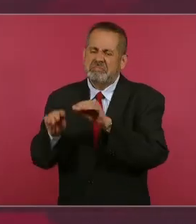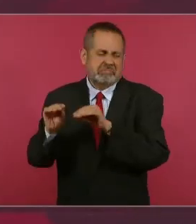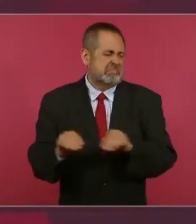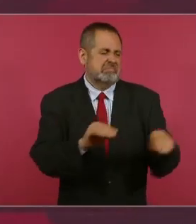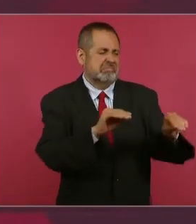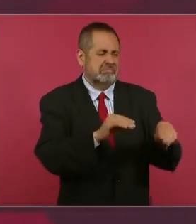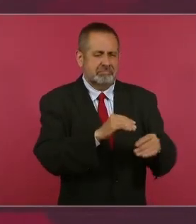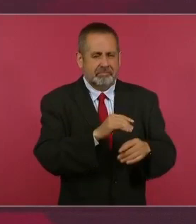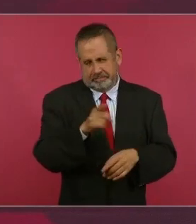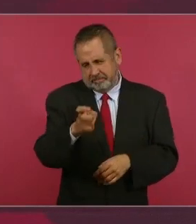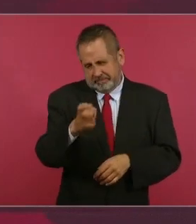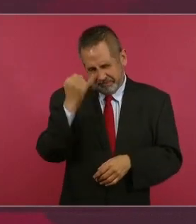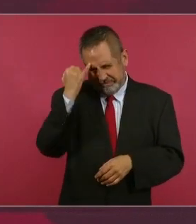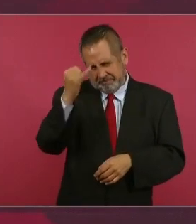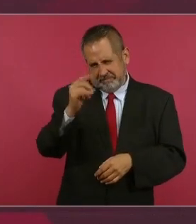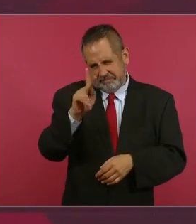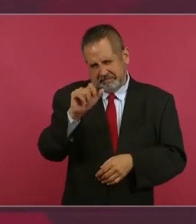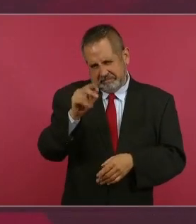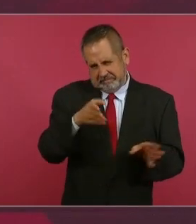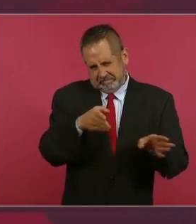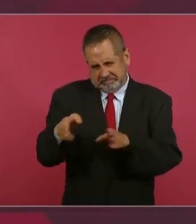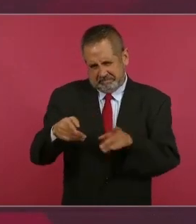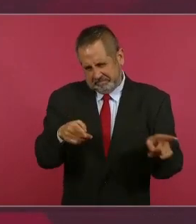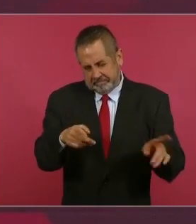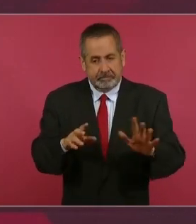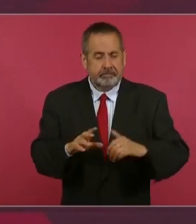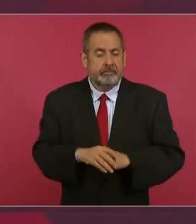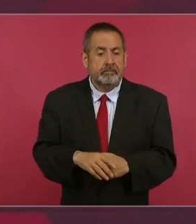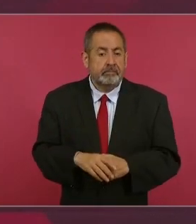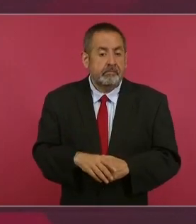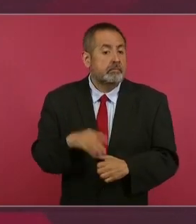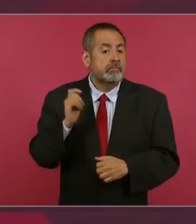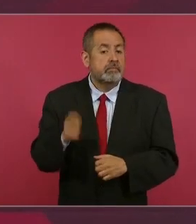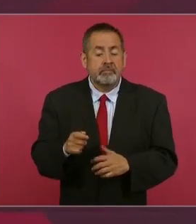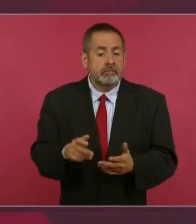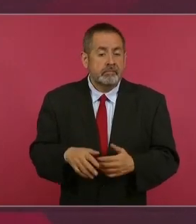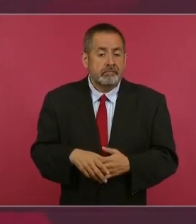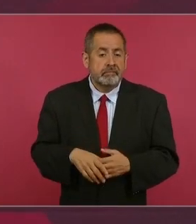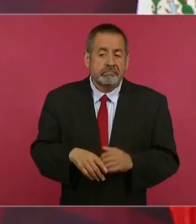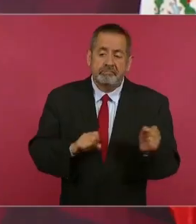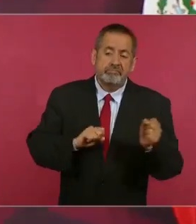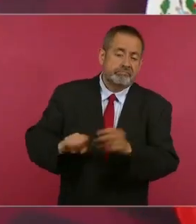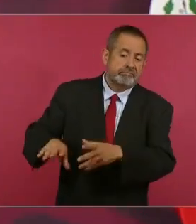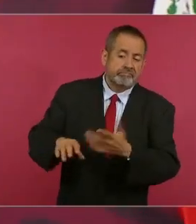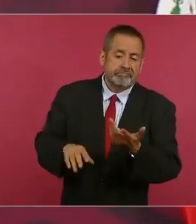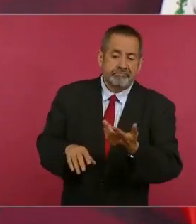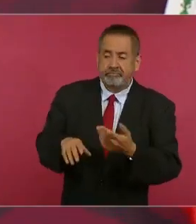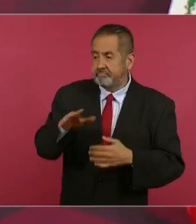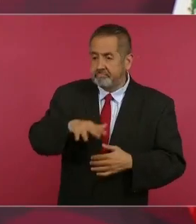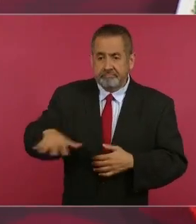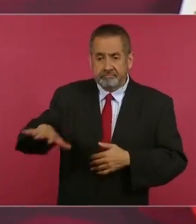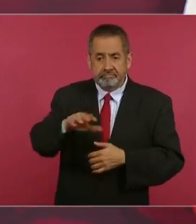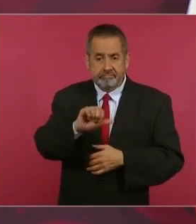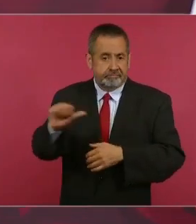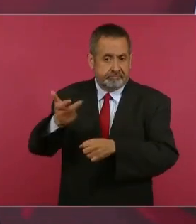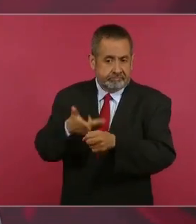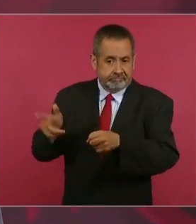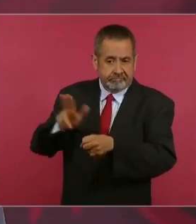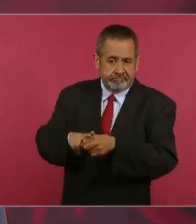el plan de ellos. Entonces, se abandonó por completo el sector salud.